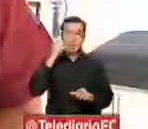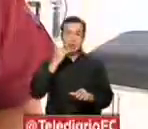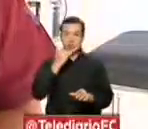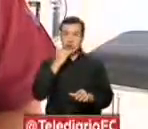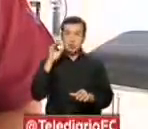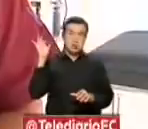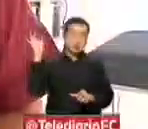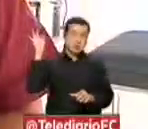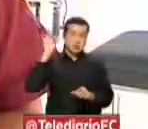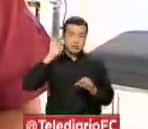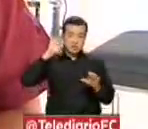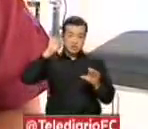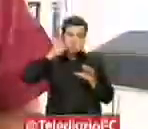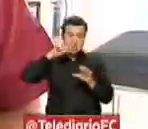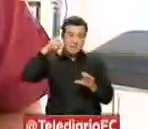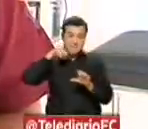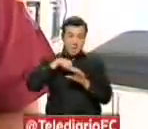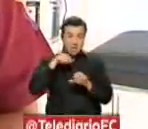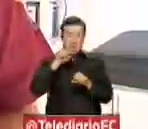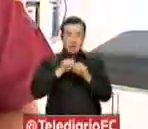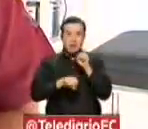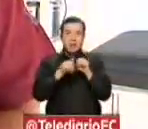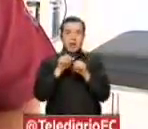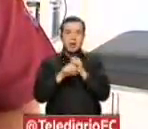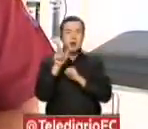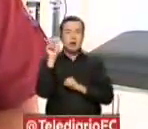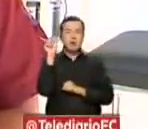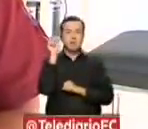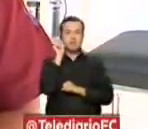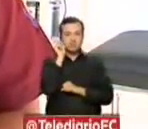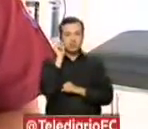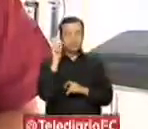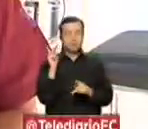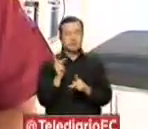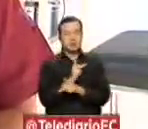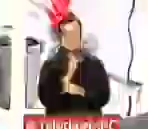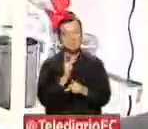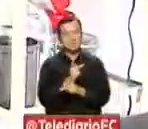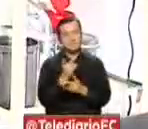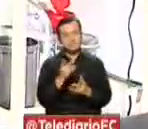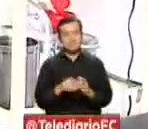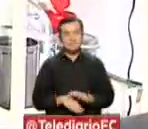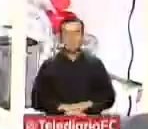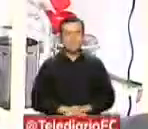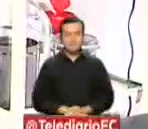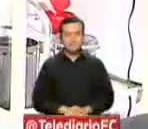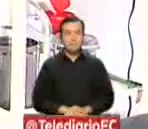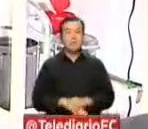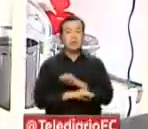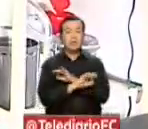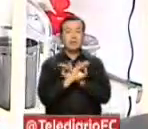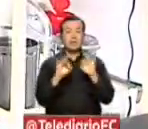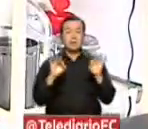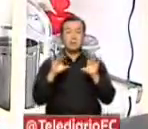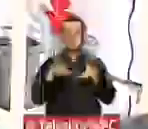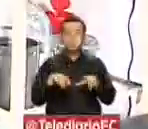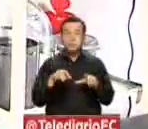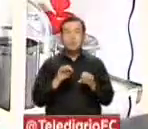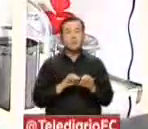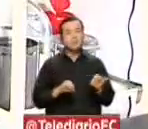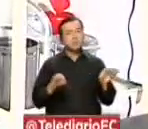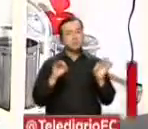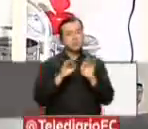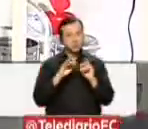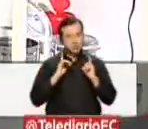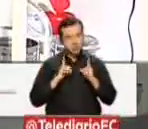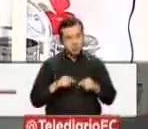algún cuerpo extraño, podemos romper la membrana timpánica y causar mayor daño al animalito. Mantener limpios a nuestros perros es garantizar la